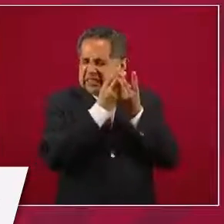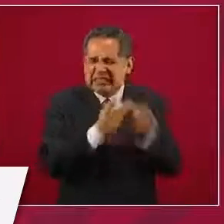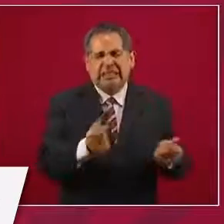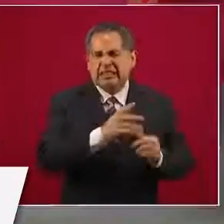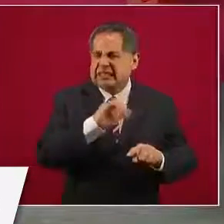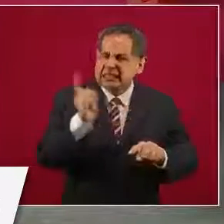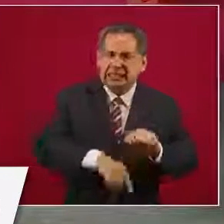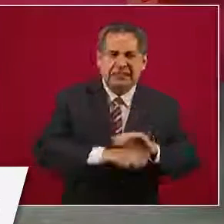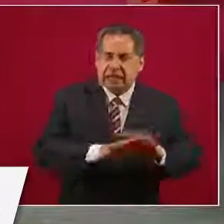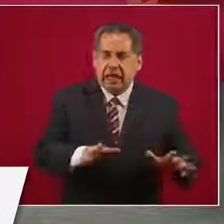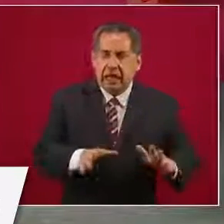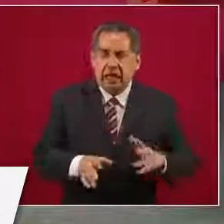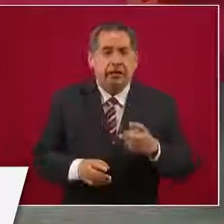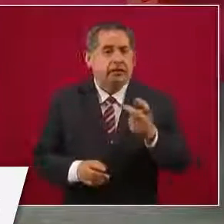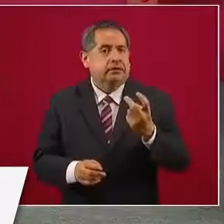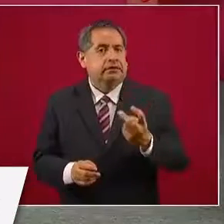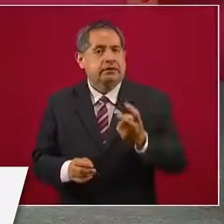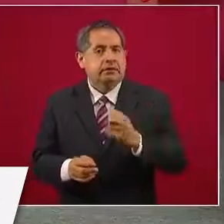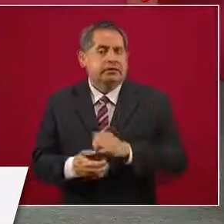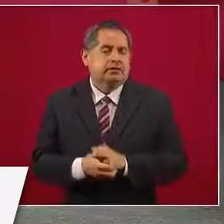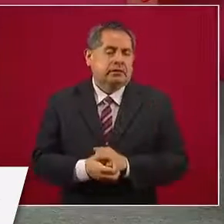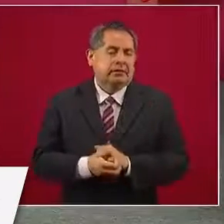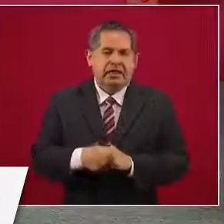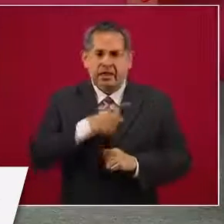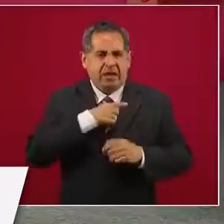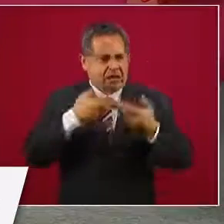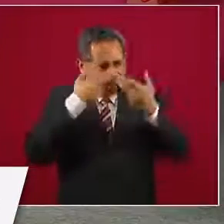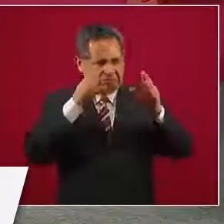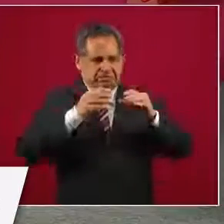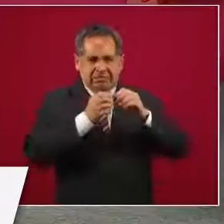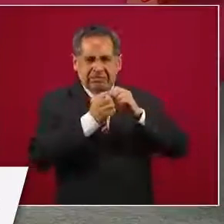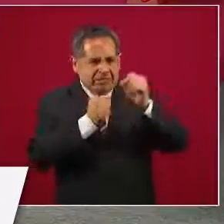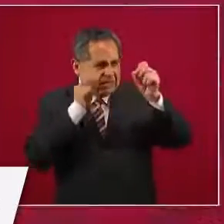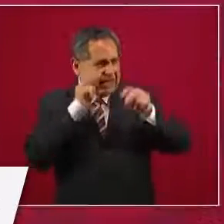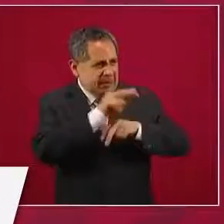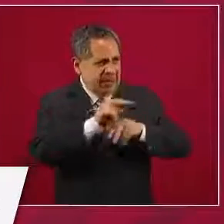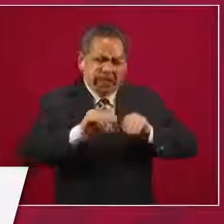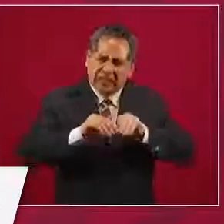Entonces, por eso, que se sepa todo por completo.